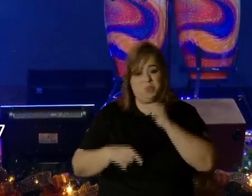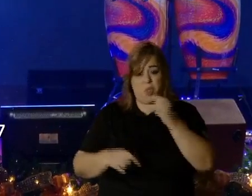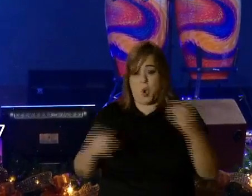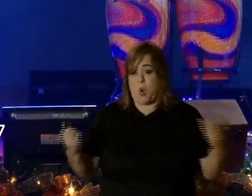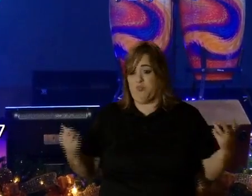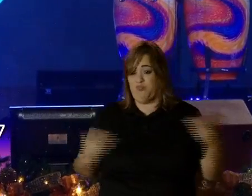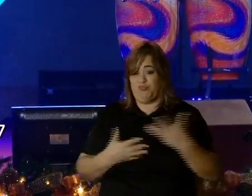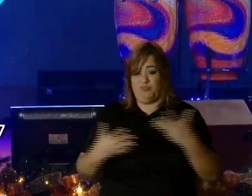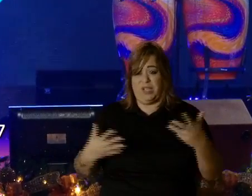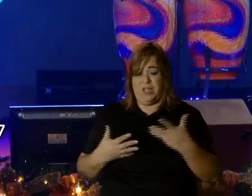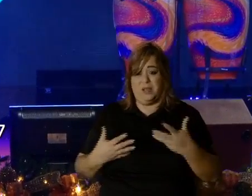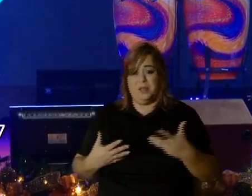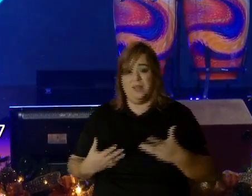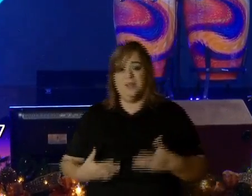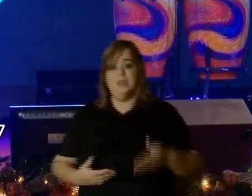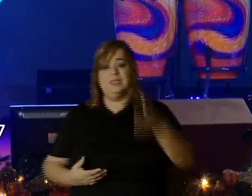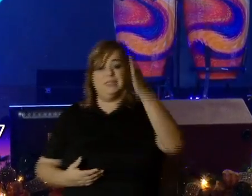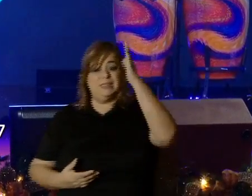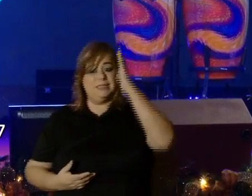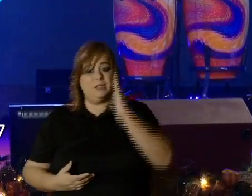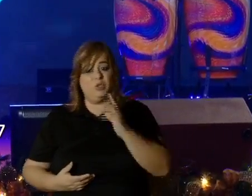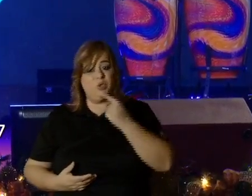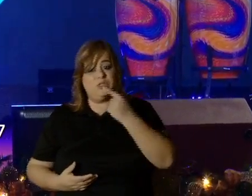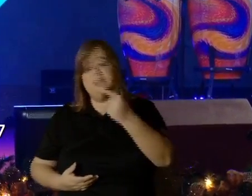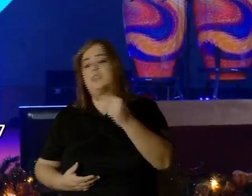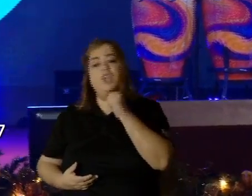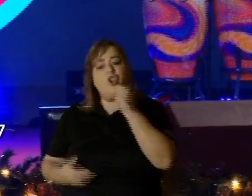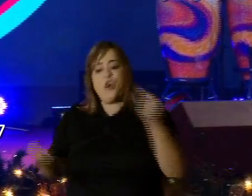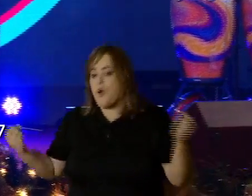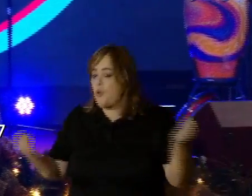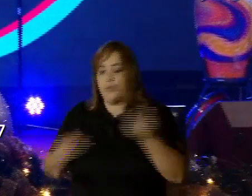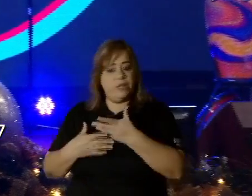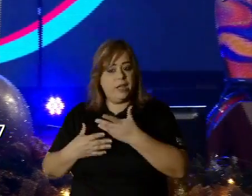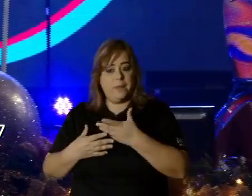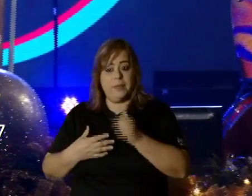Aleluya. Si el Señor dice no temas, no temo.